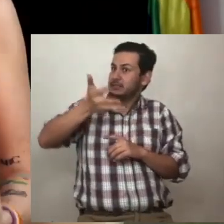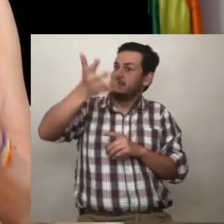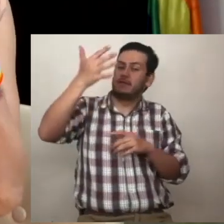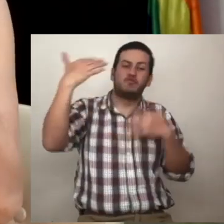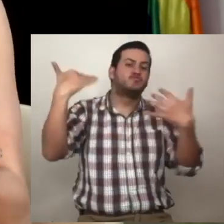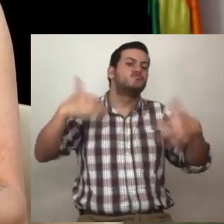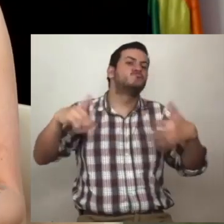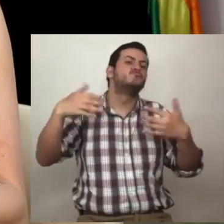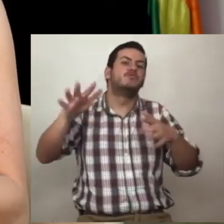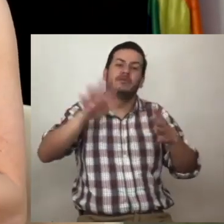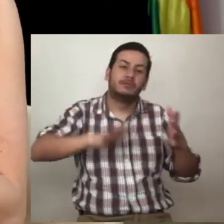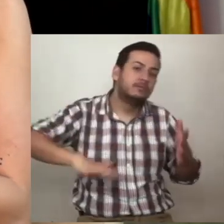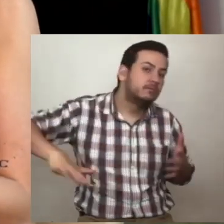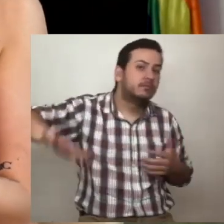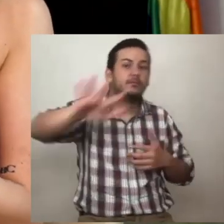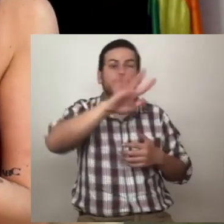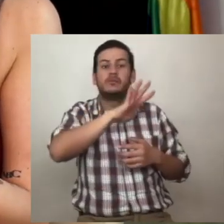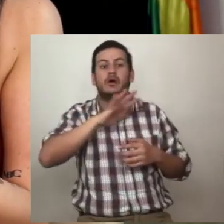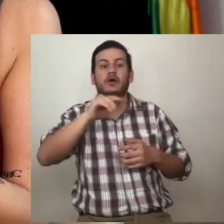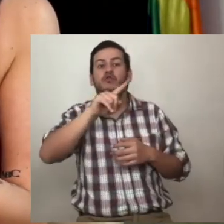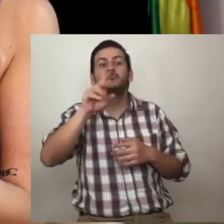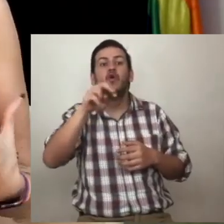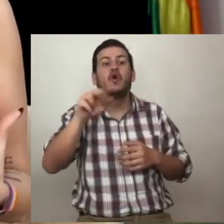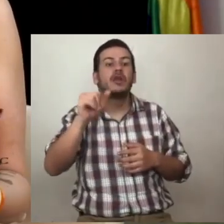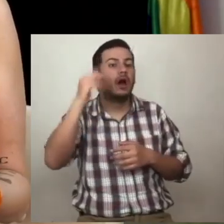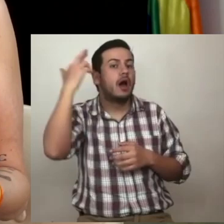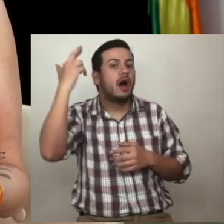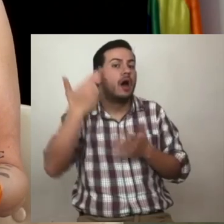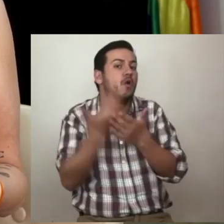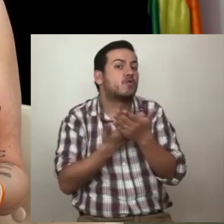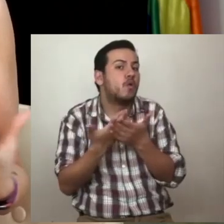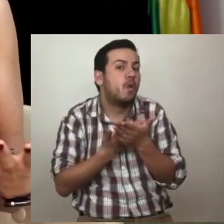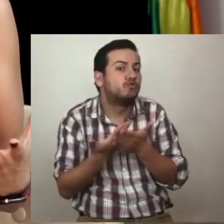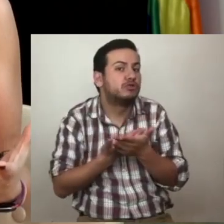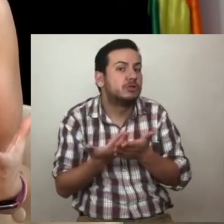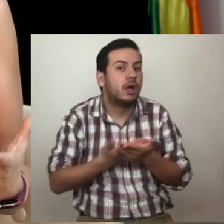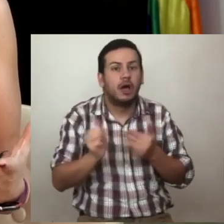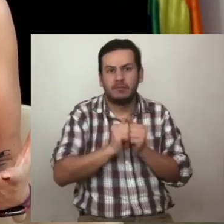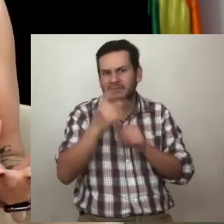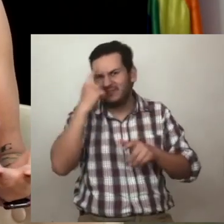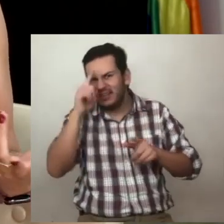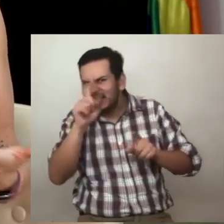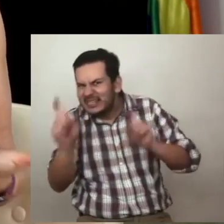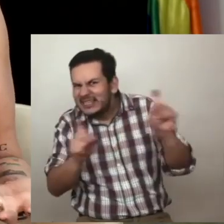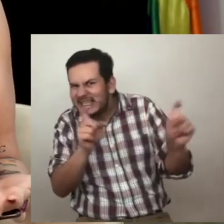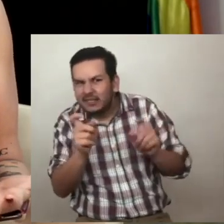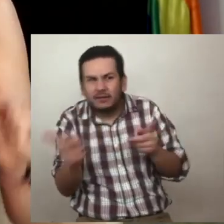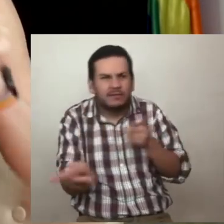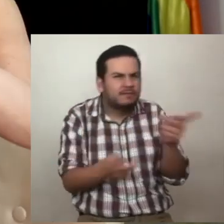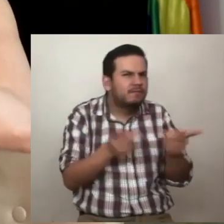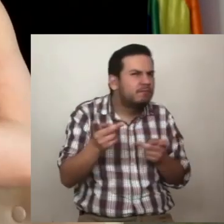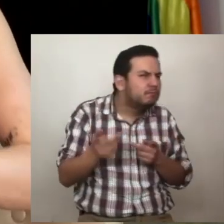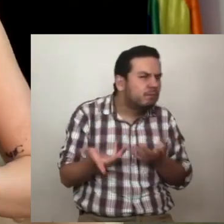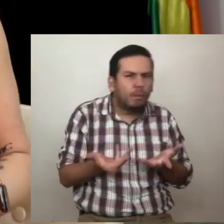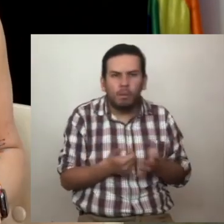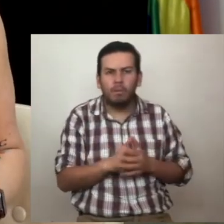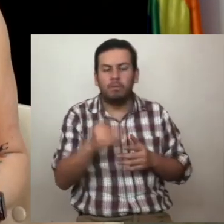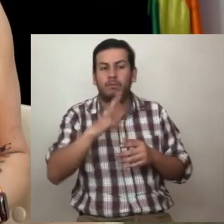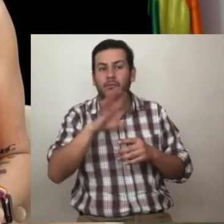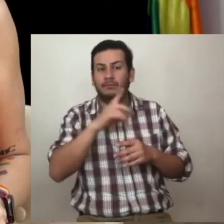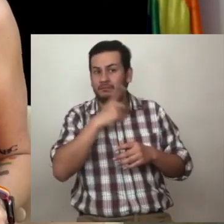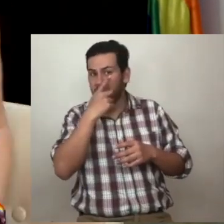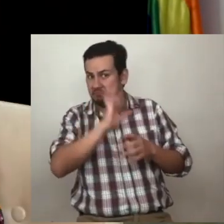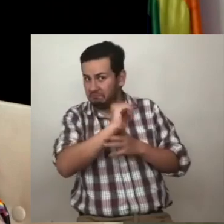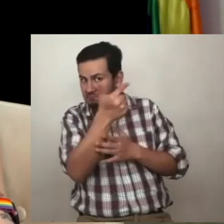primavera. Y justo donde está el ángel comienza la zona rosa, porque hay gente que no sabe bien cómo lidiar justo con personas de género interrogante. Y por eso les traigo una